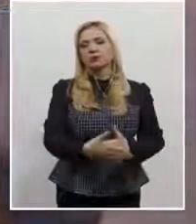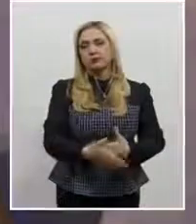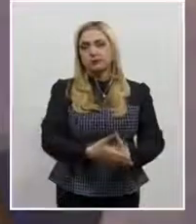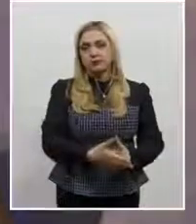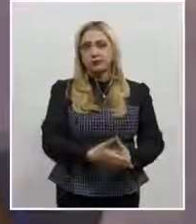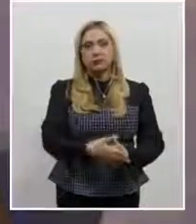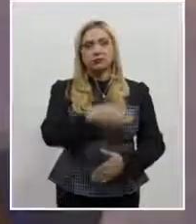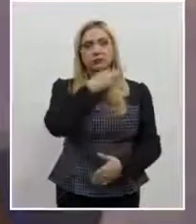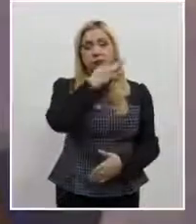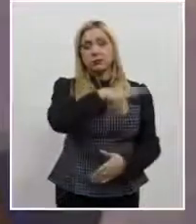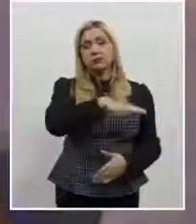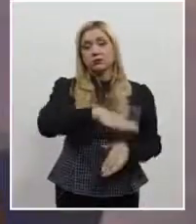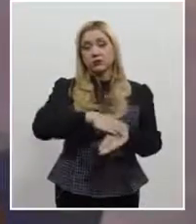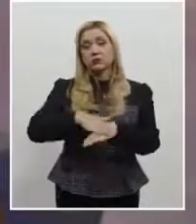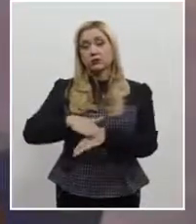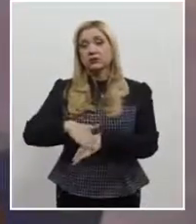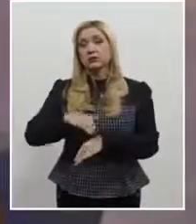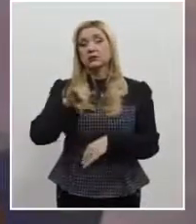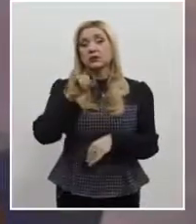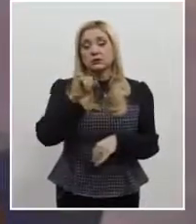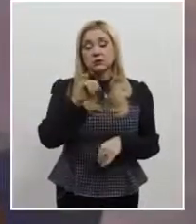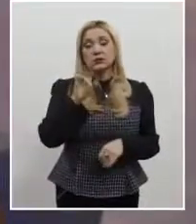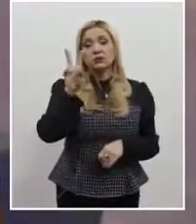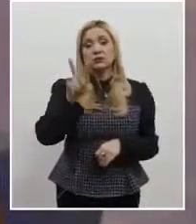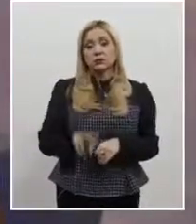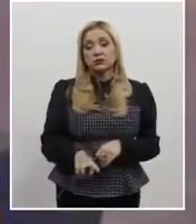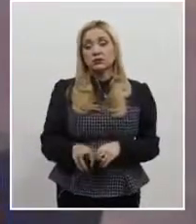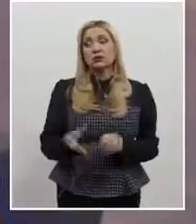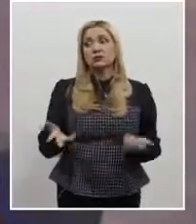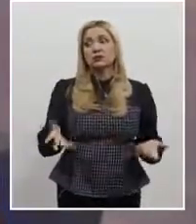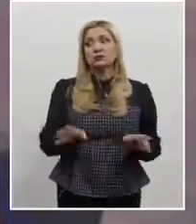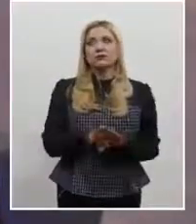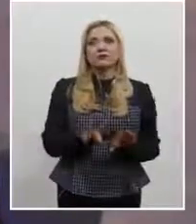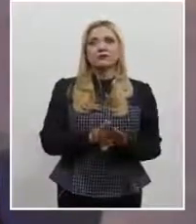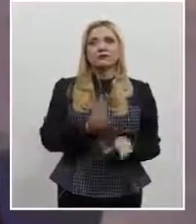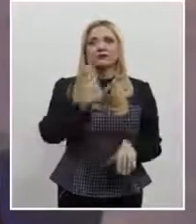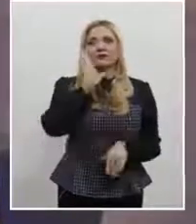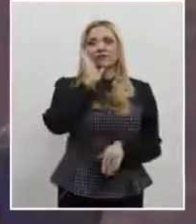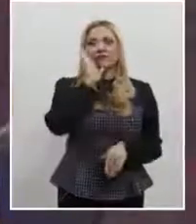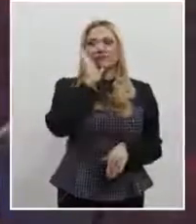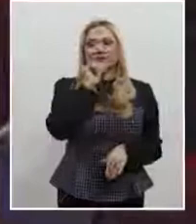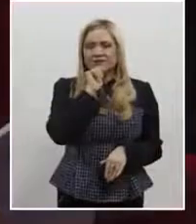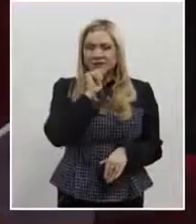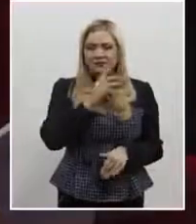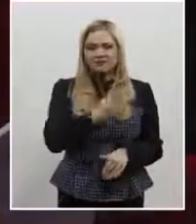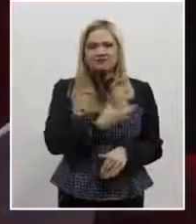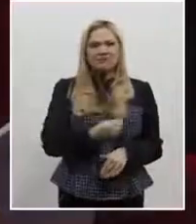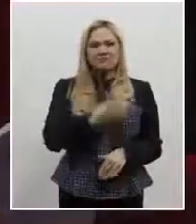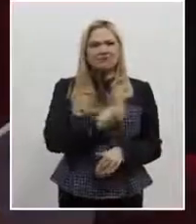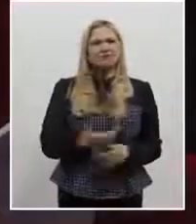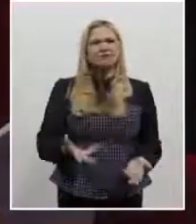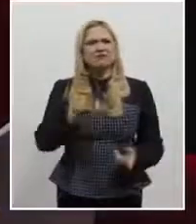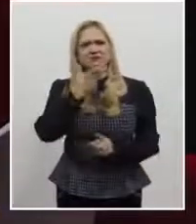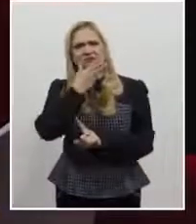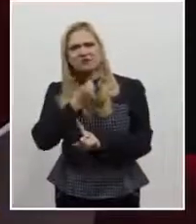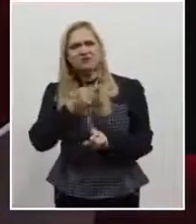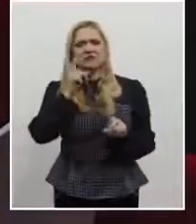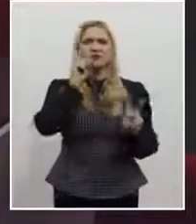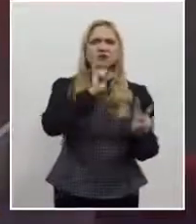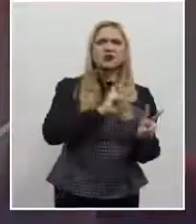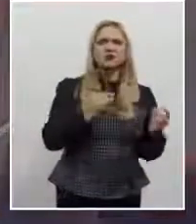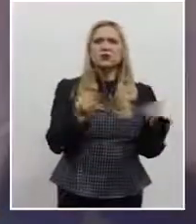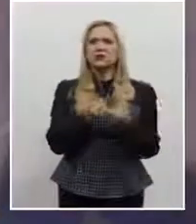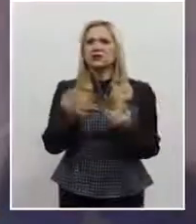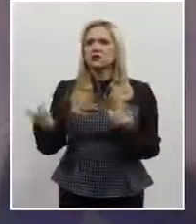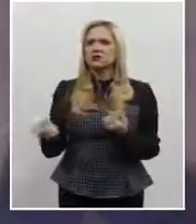advirtieron que diversos factores impactan las posibilidades de fertilidad tanto en hombres como en mujeres